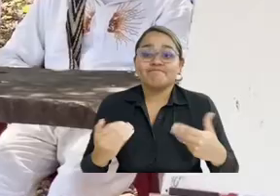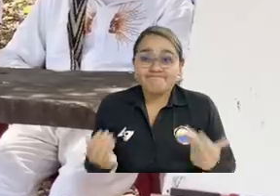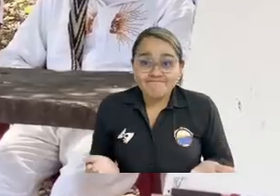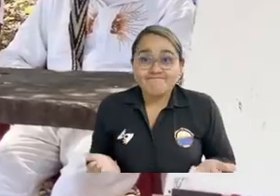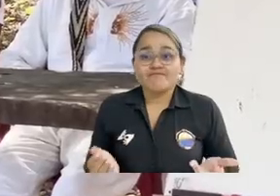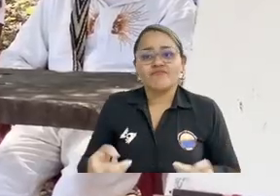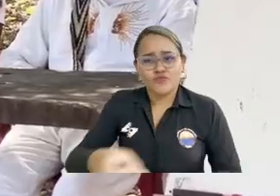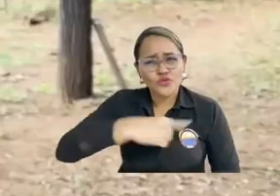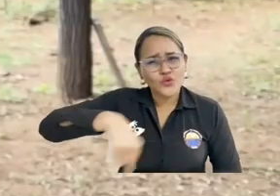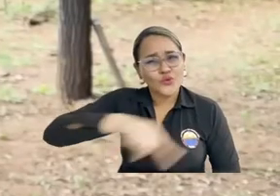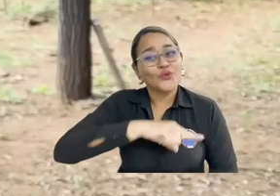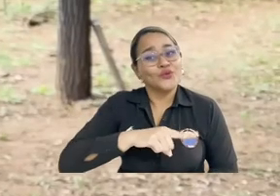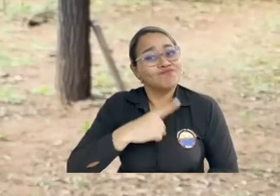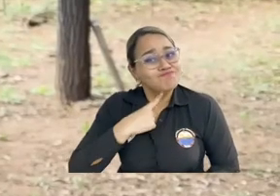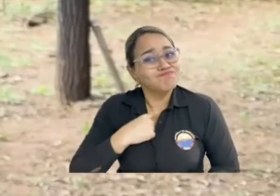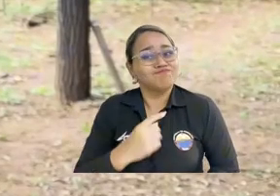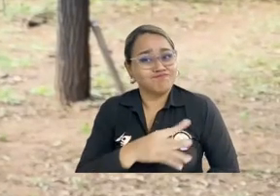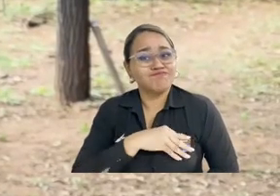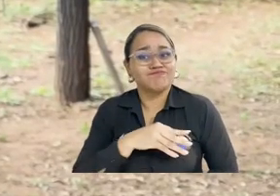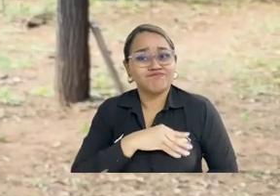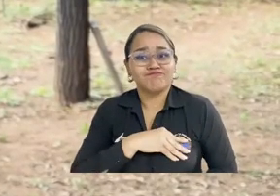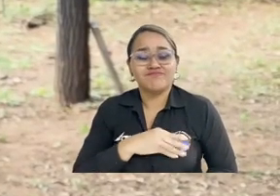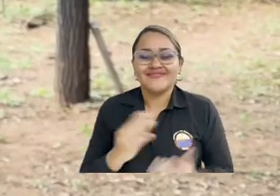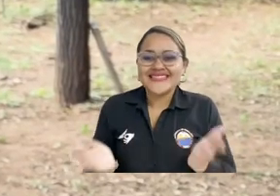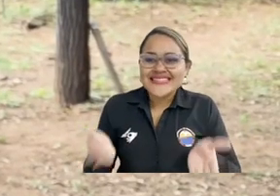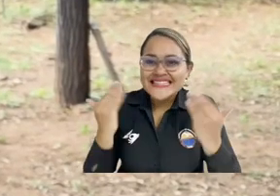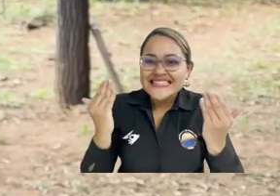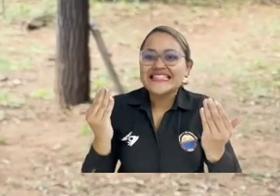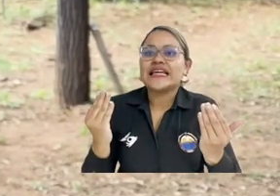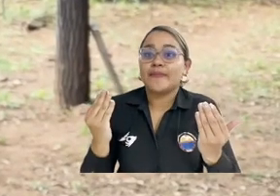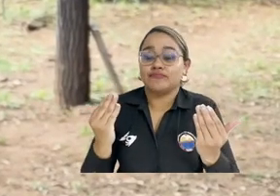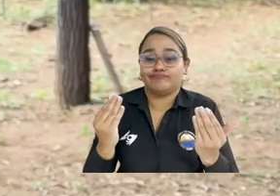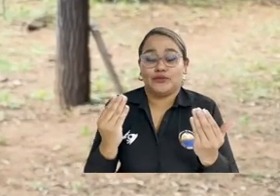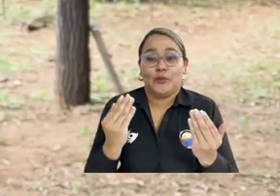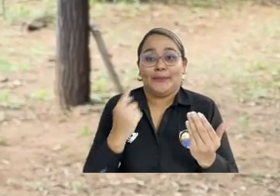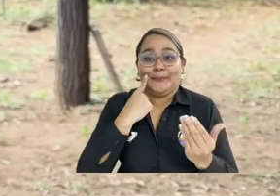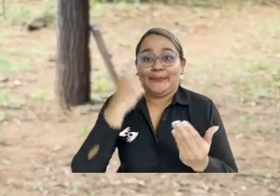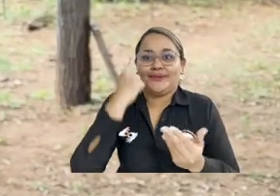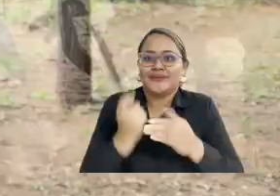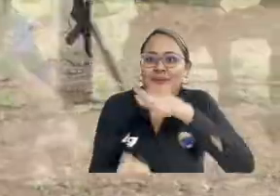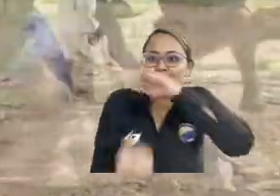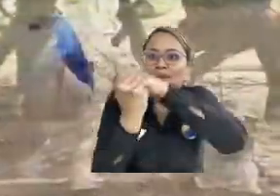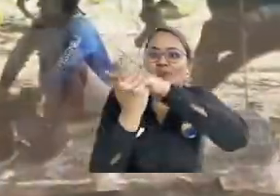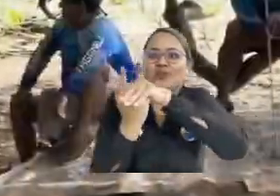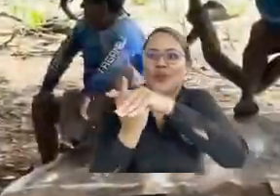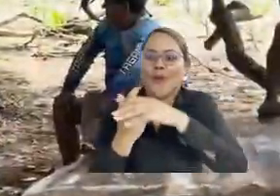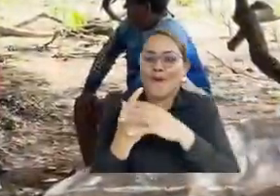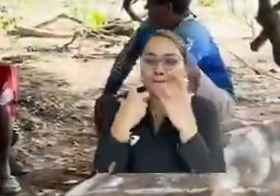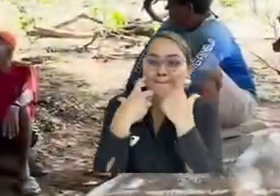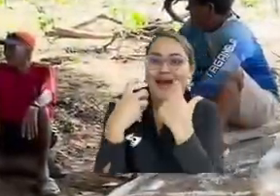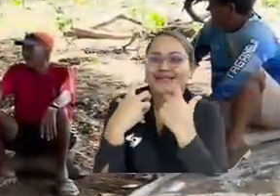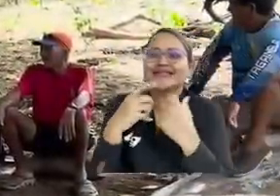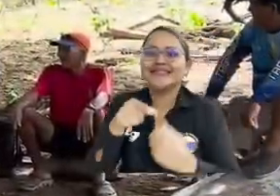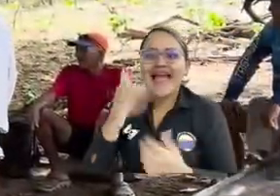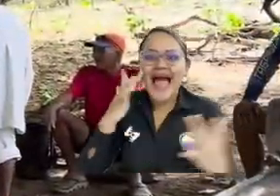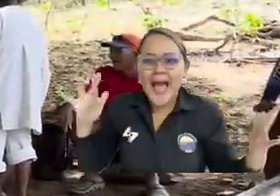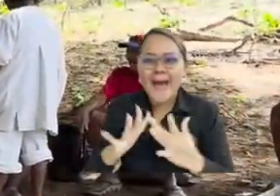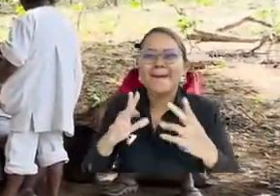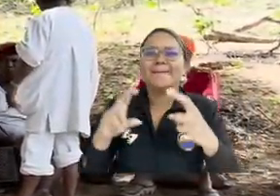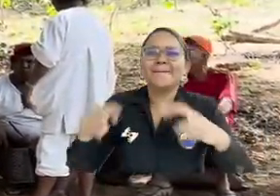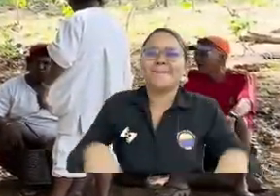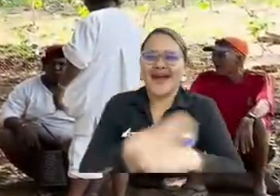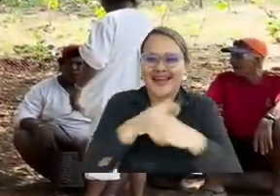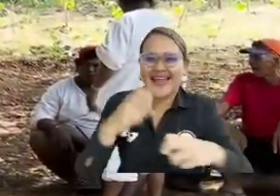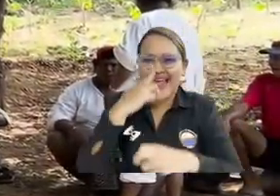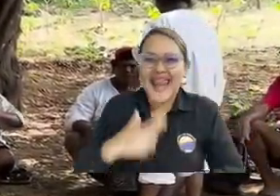Como parques estamos muy gustosos de que se haya dado un hito en este proceso de relacionamiento que Parques Nacionales